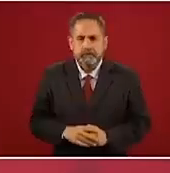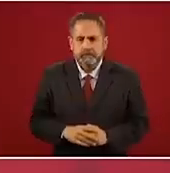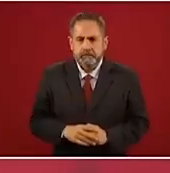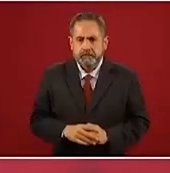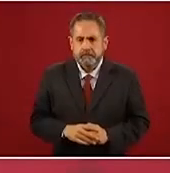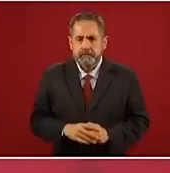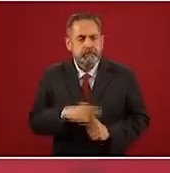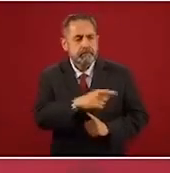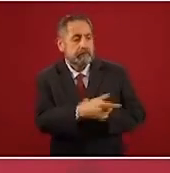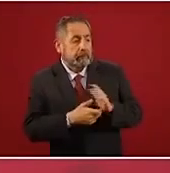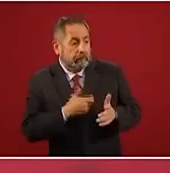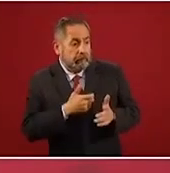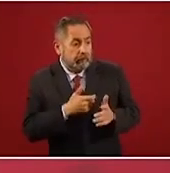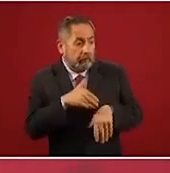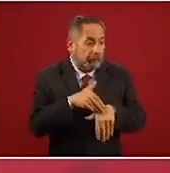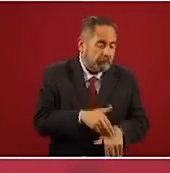chantajes no,